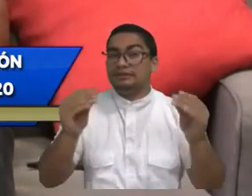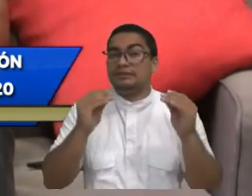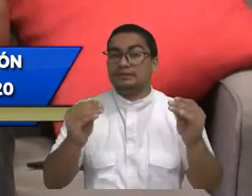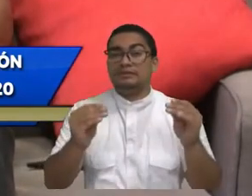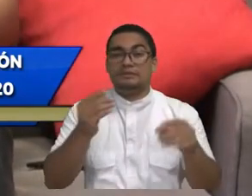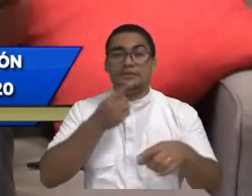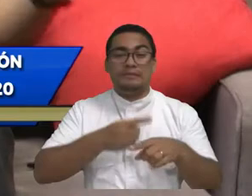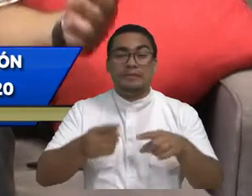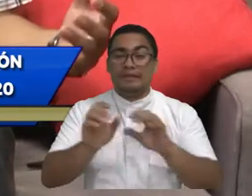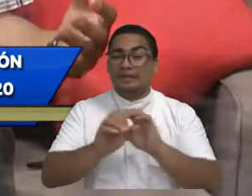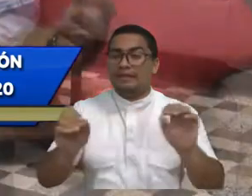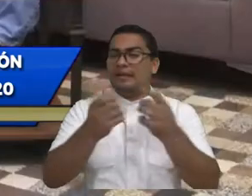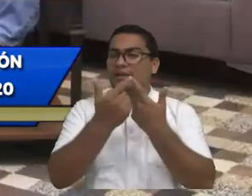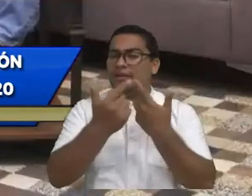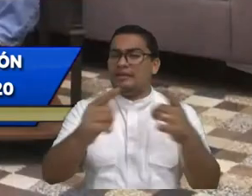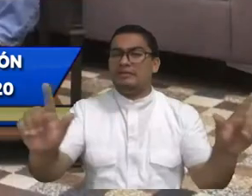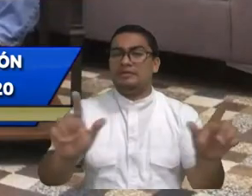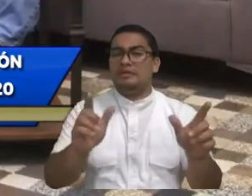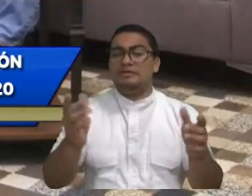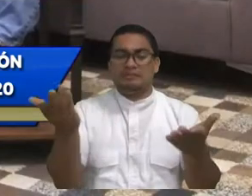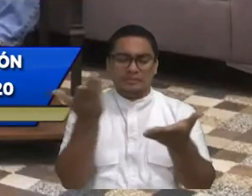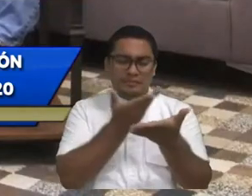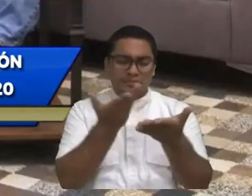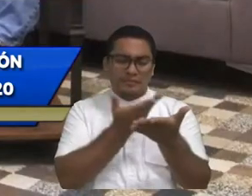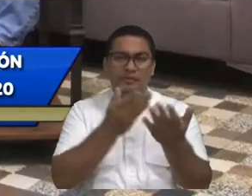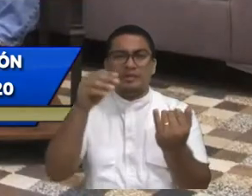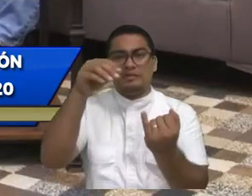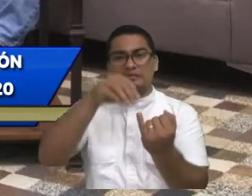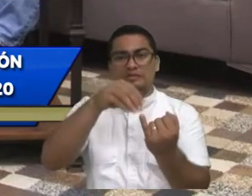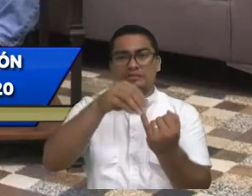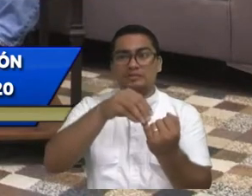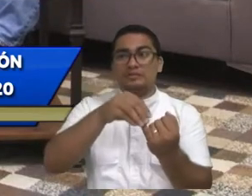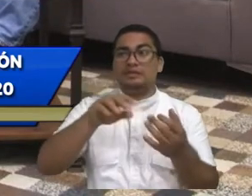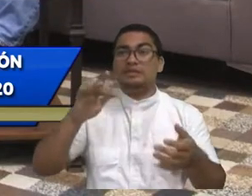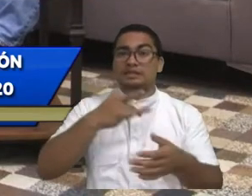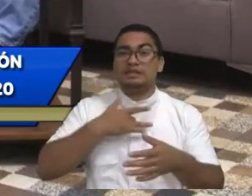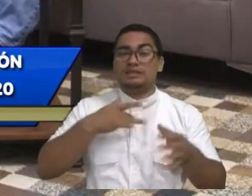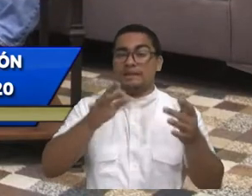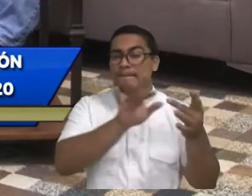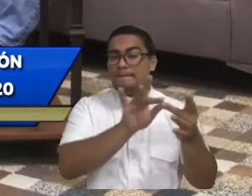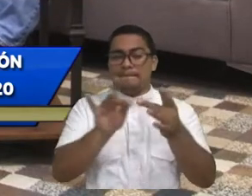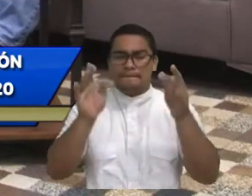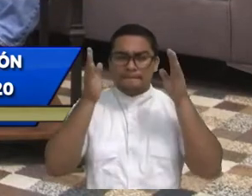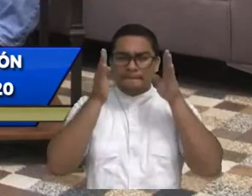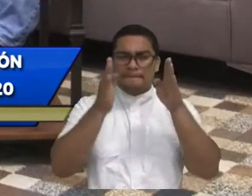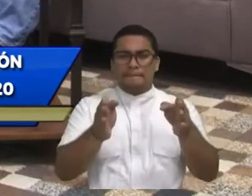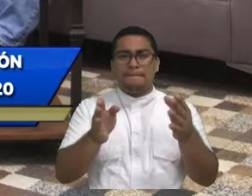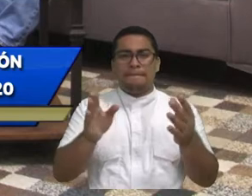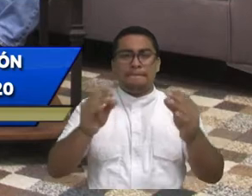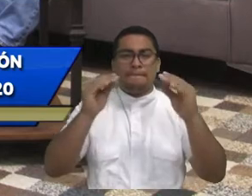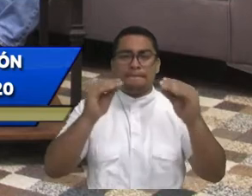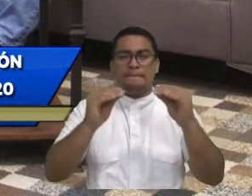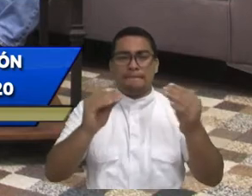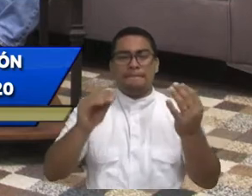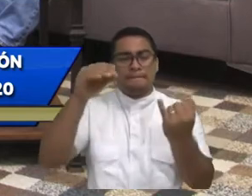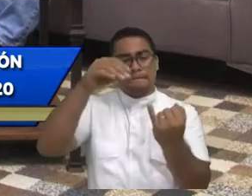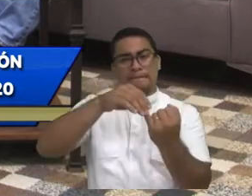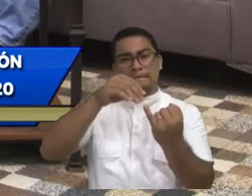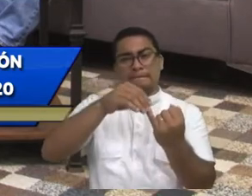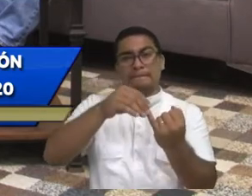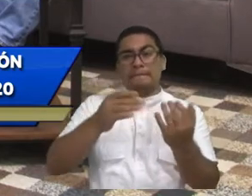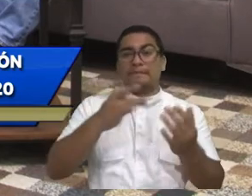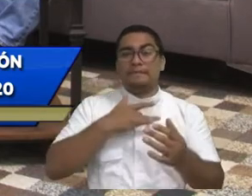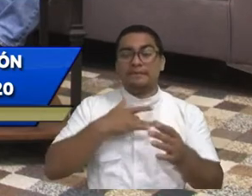capacitación técnica de educación técnica porque toda la educación requiere atención especial pero la educación técnica requiere atención especial y